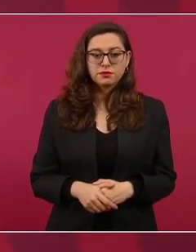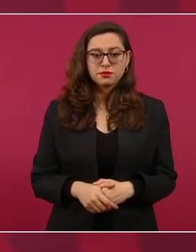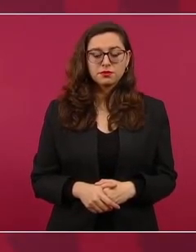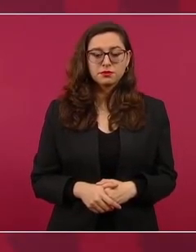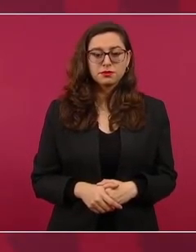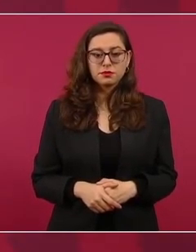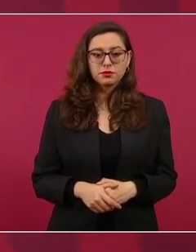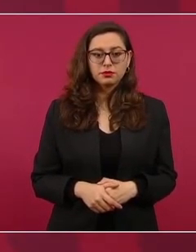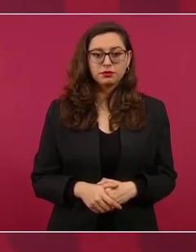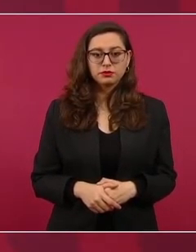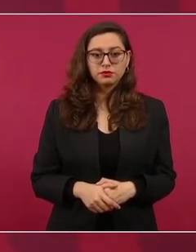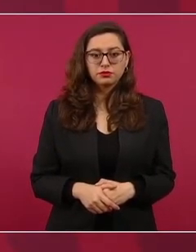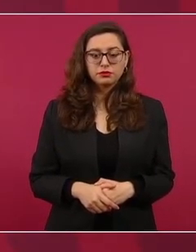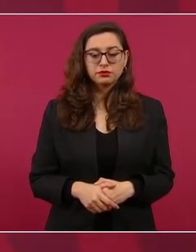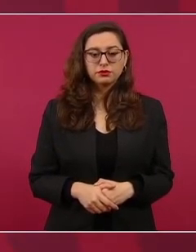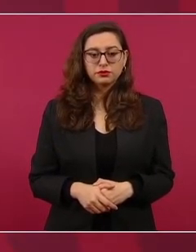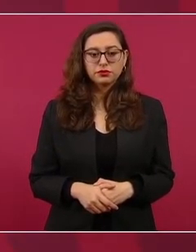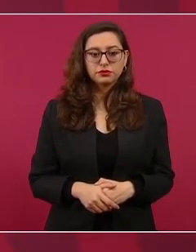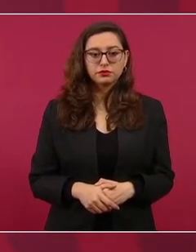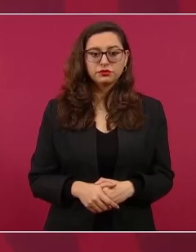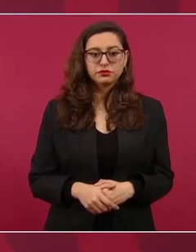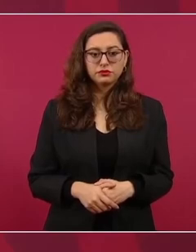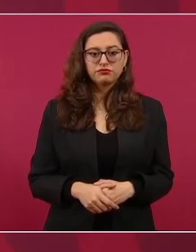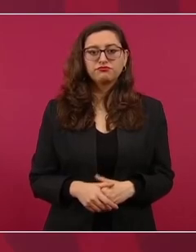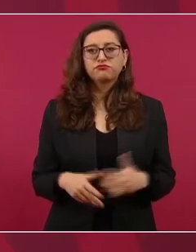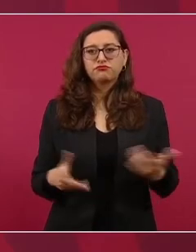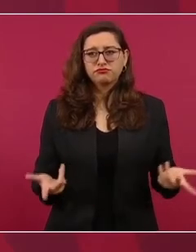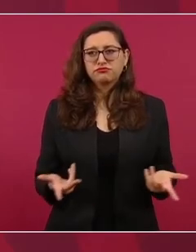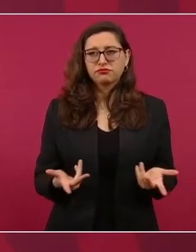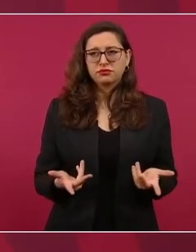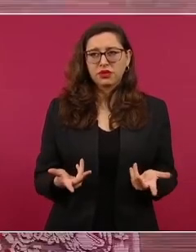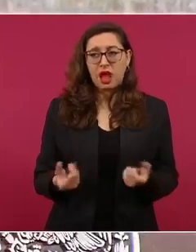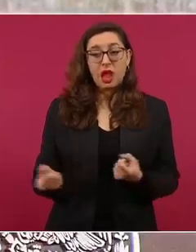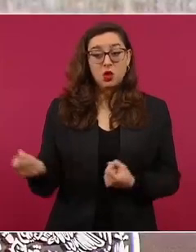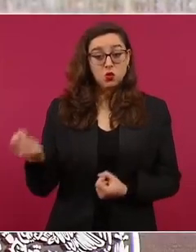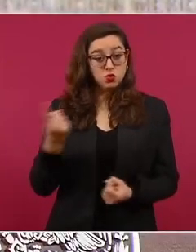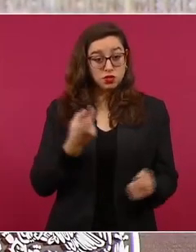se tuvo problemas por huachicol,